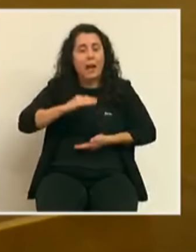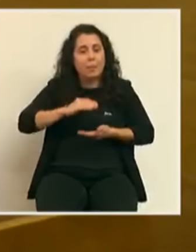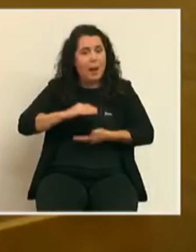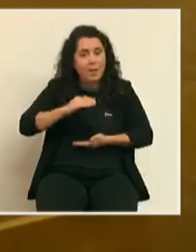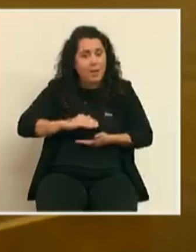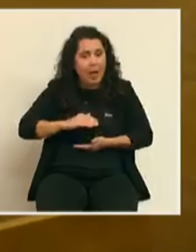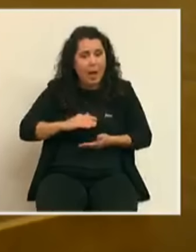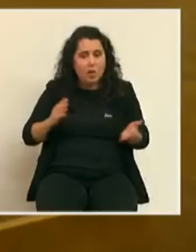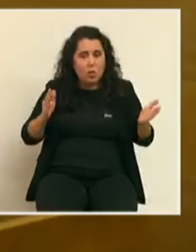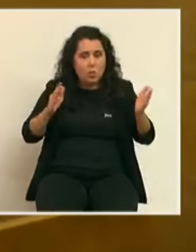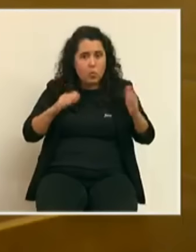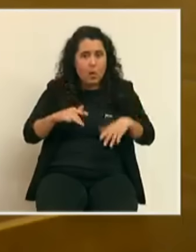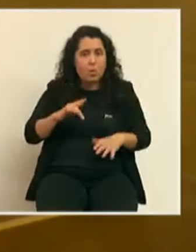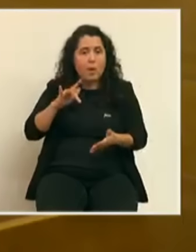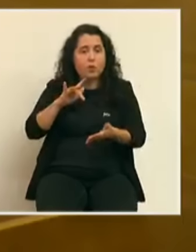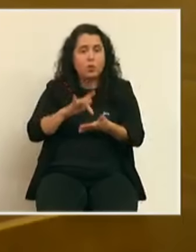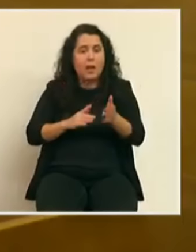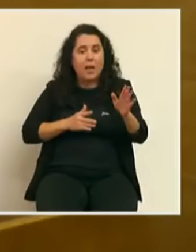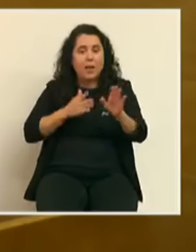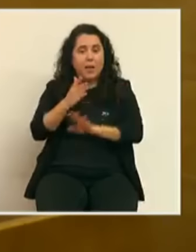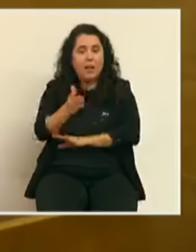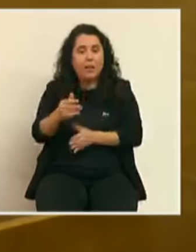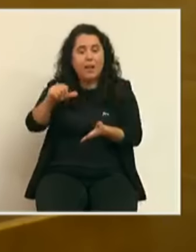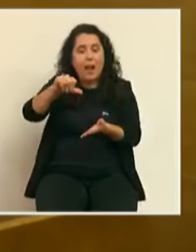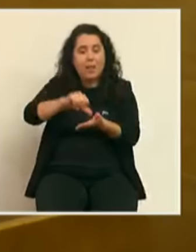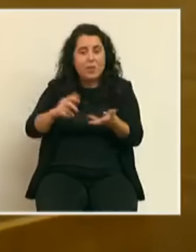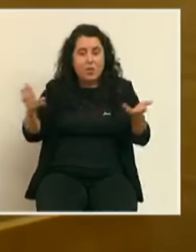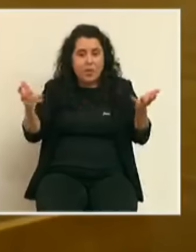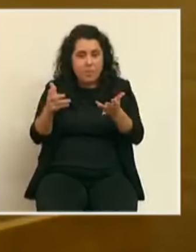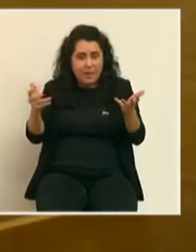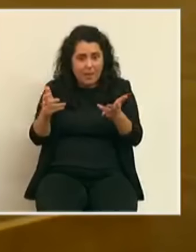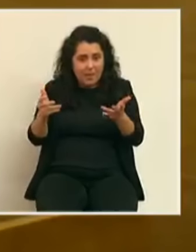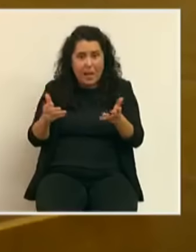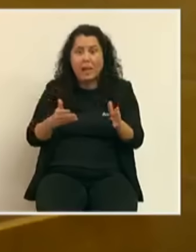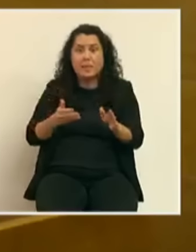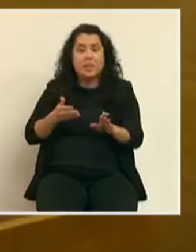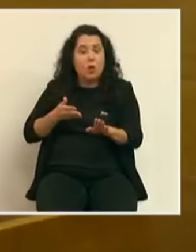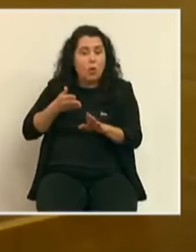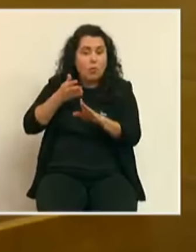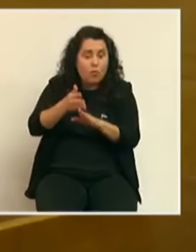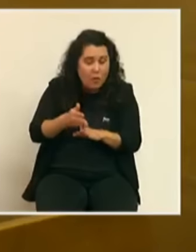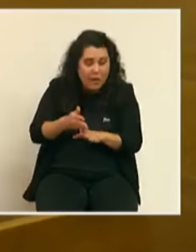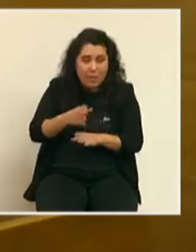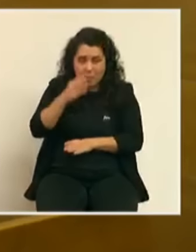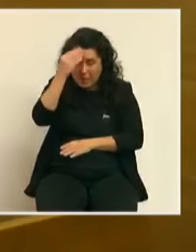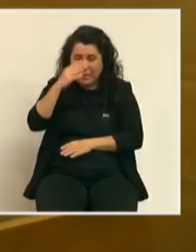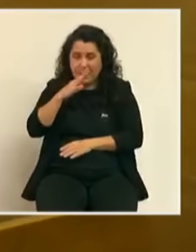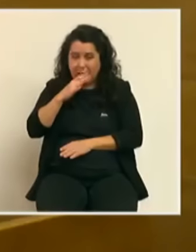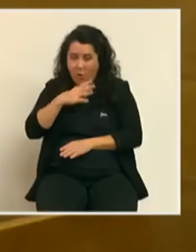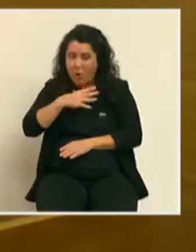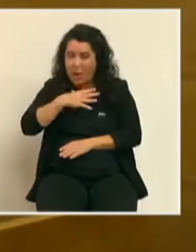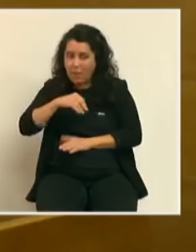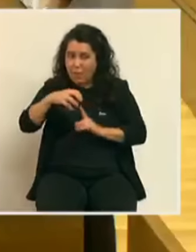llegar cuando tocaba al centro de emergencias, ¿cómo hubiera sido capaz de